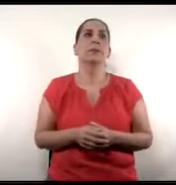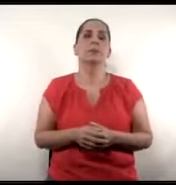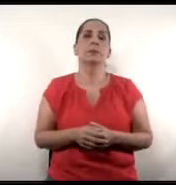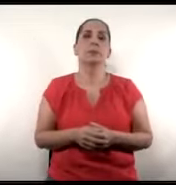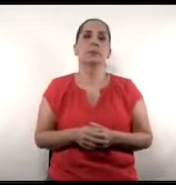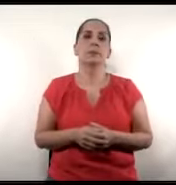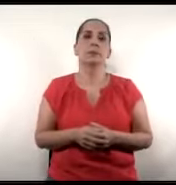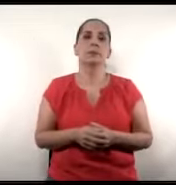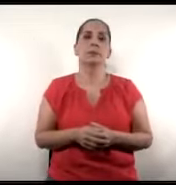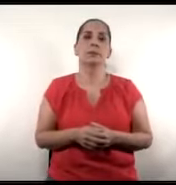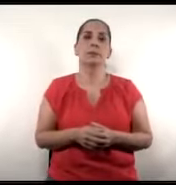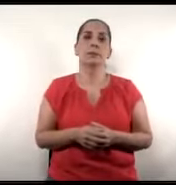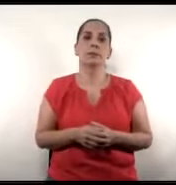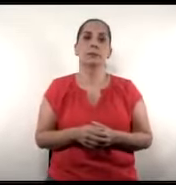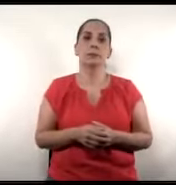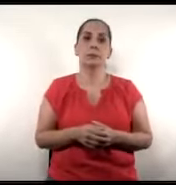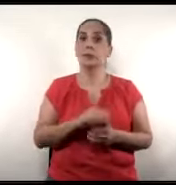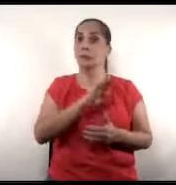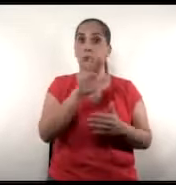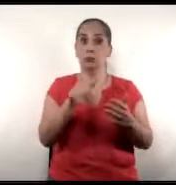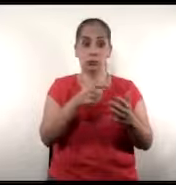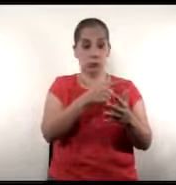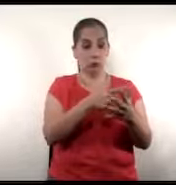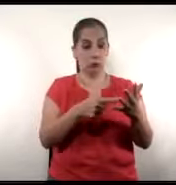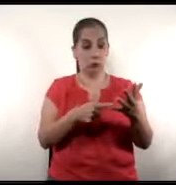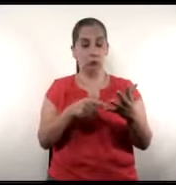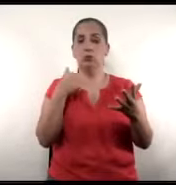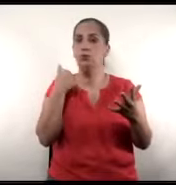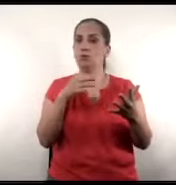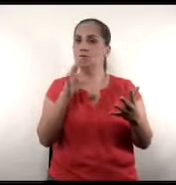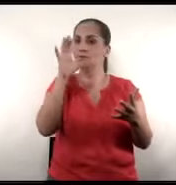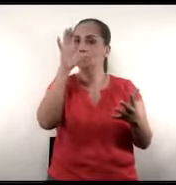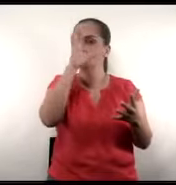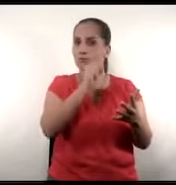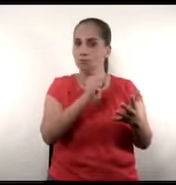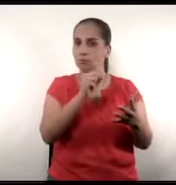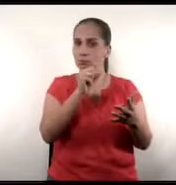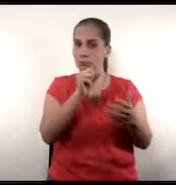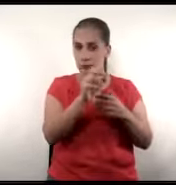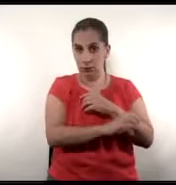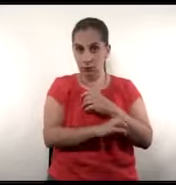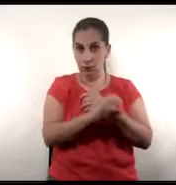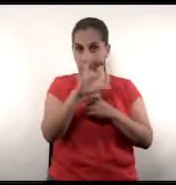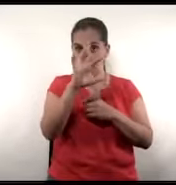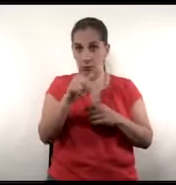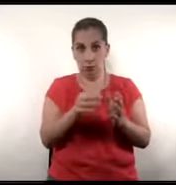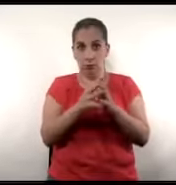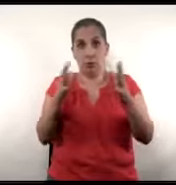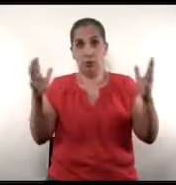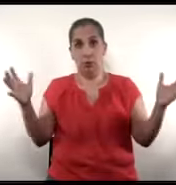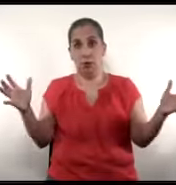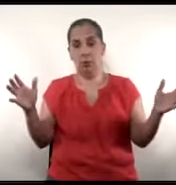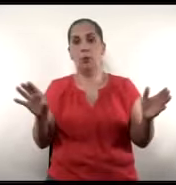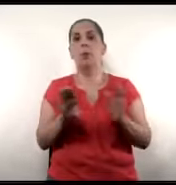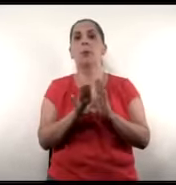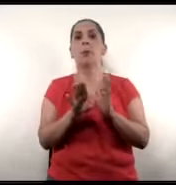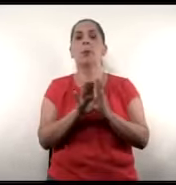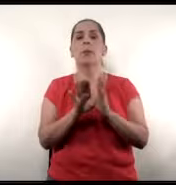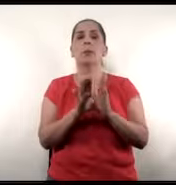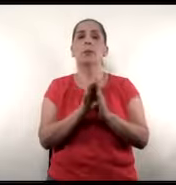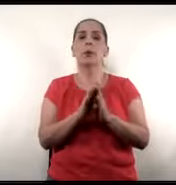Y en todas menos en una encontré que efectivamente el Estado costarricense es muy grande. Por ejemplo, la intervención del